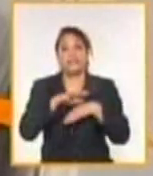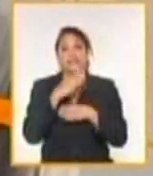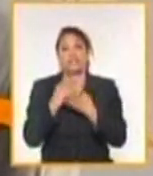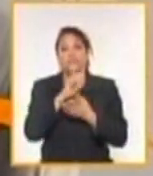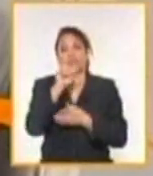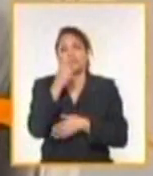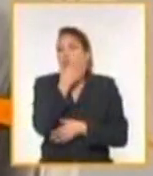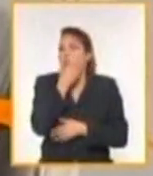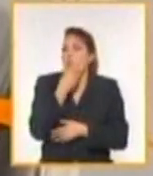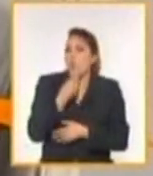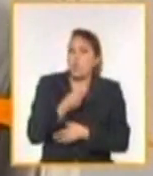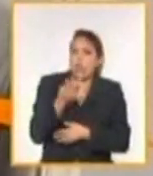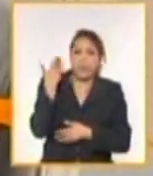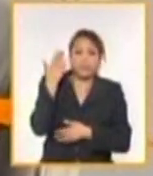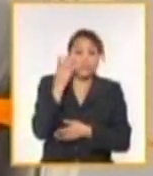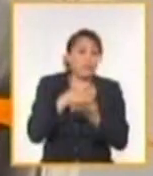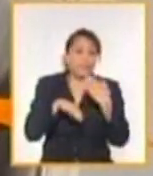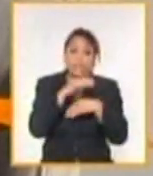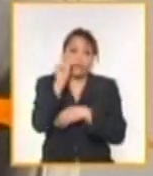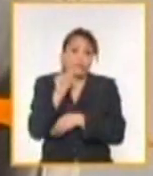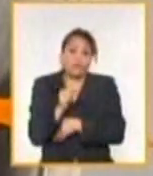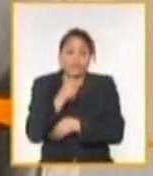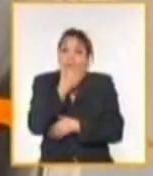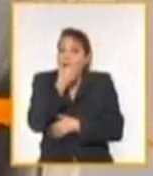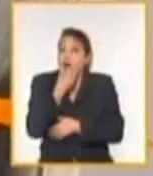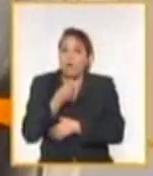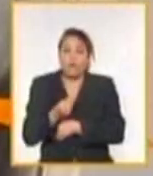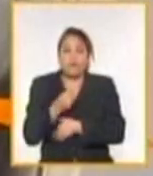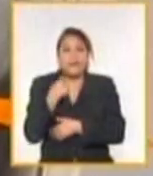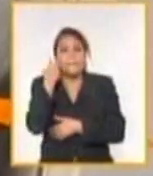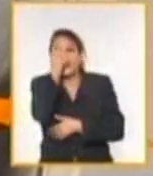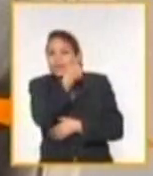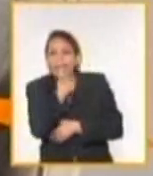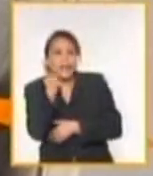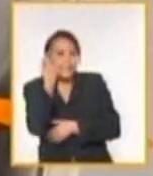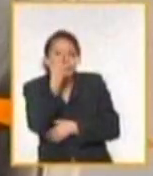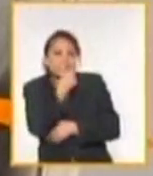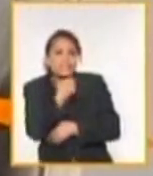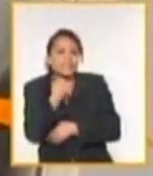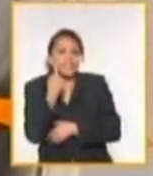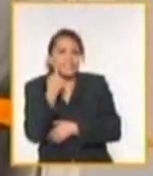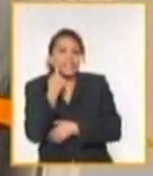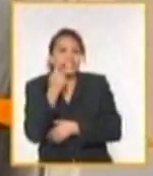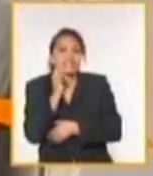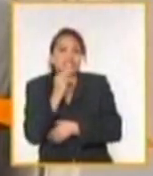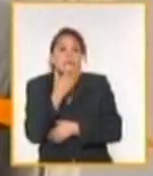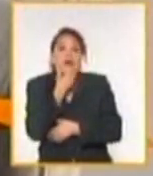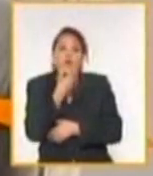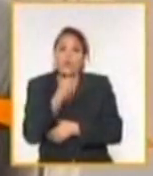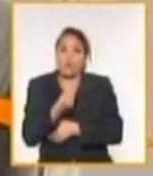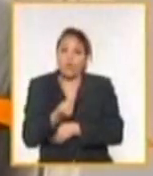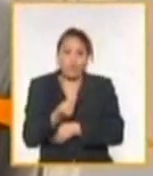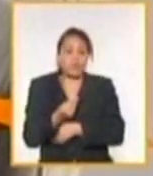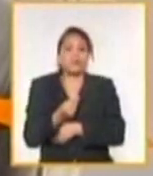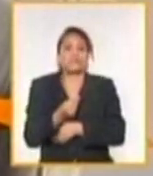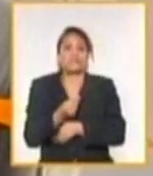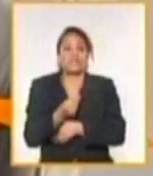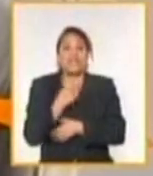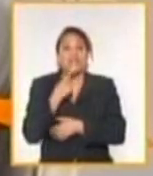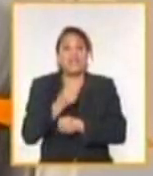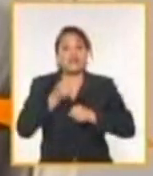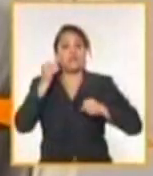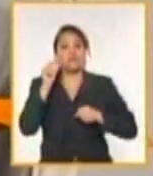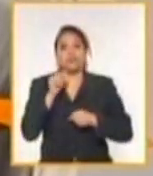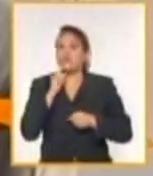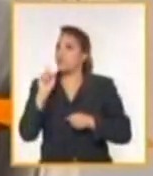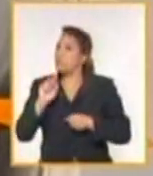joven, fue el ministro más joven de la revolución, pero además su rostro lo hacía lucir más joven aún. El custodio no lo dejaba